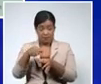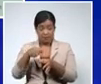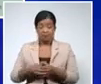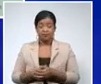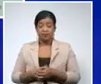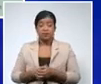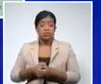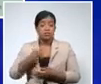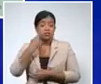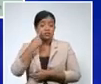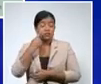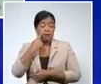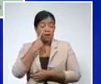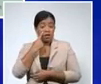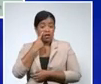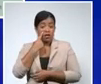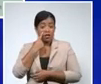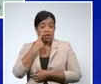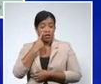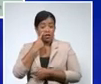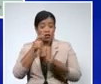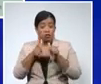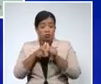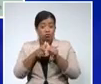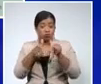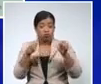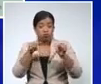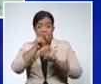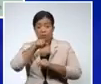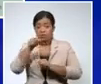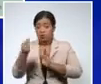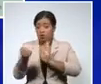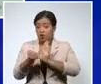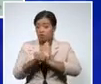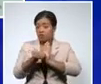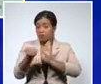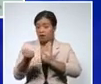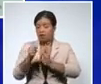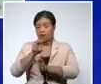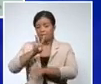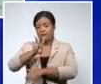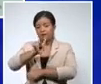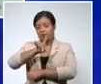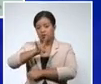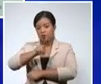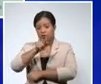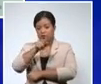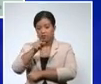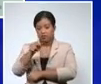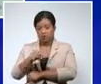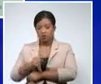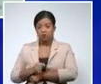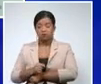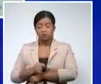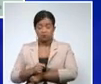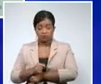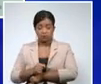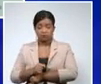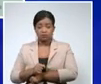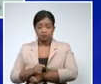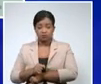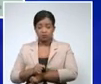una cifra elevada de casos confirmados, 29 casos autóctonos, 10 más que el día